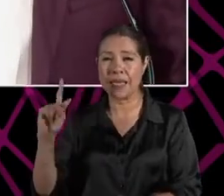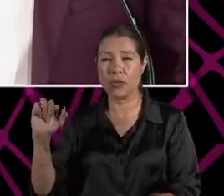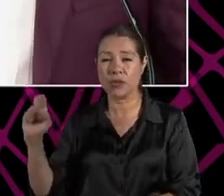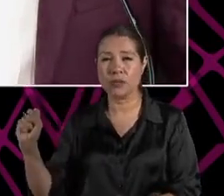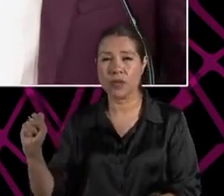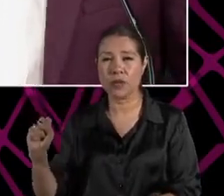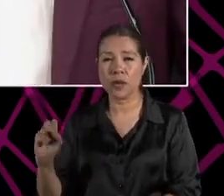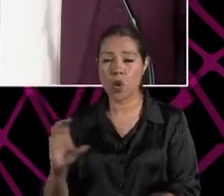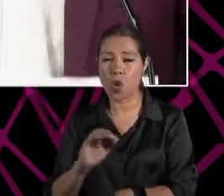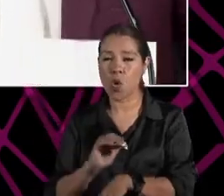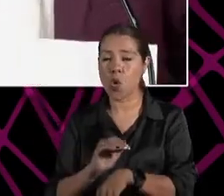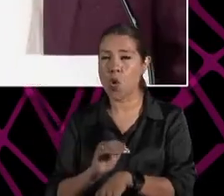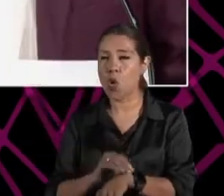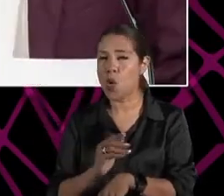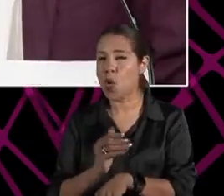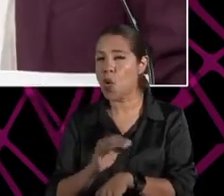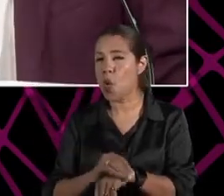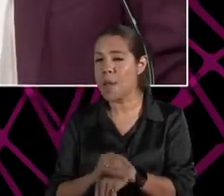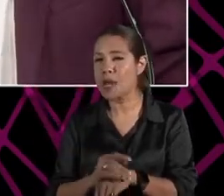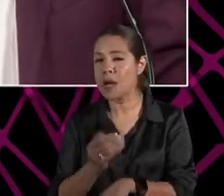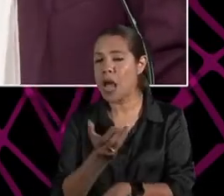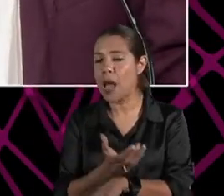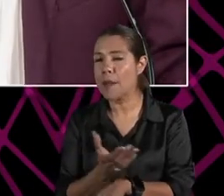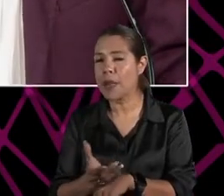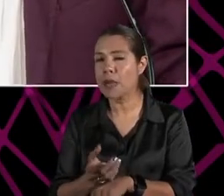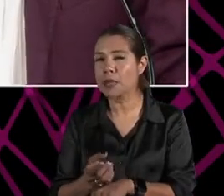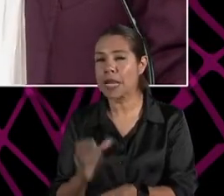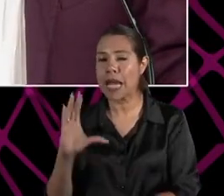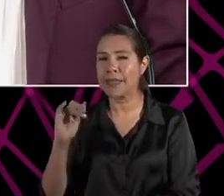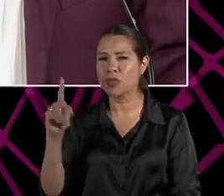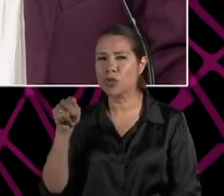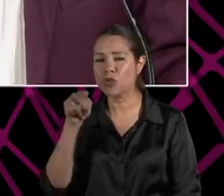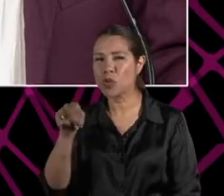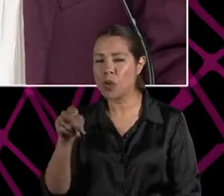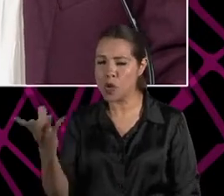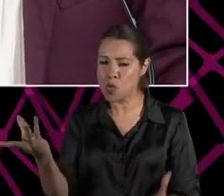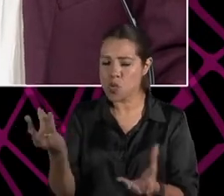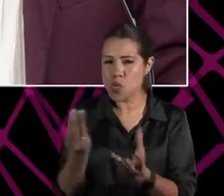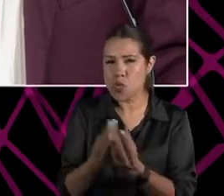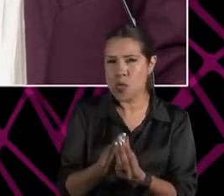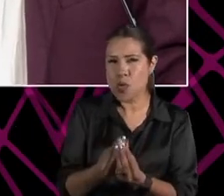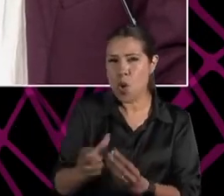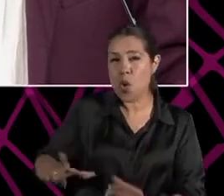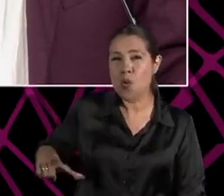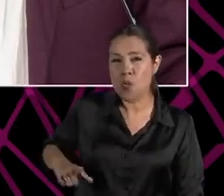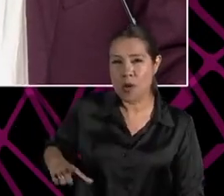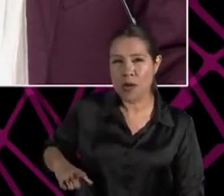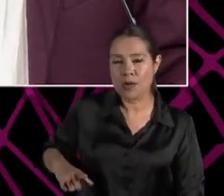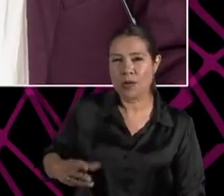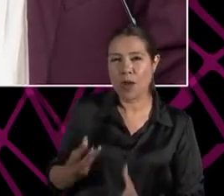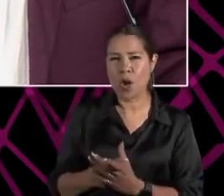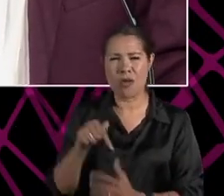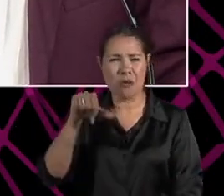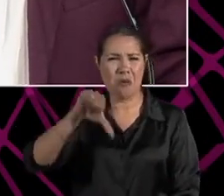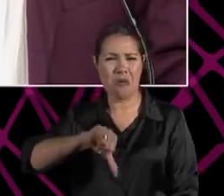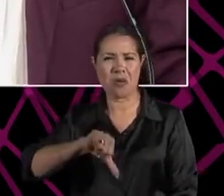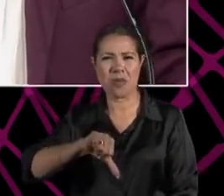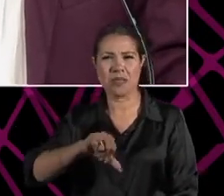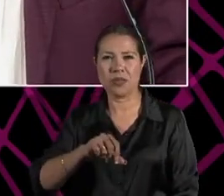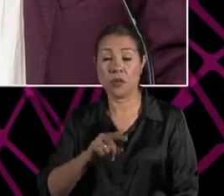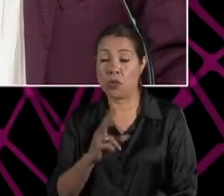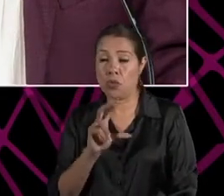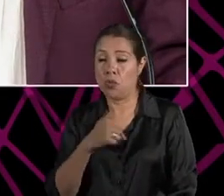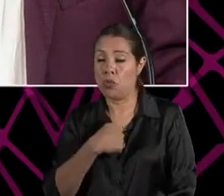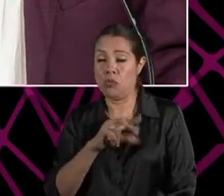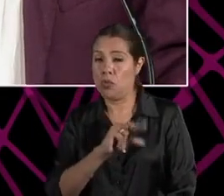Guanajuato, compañero de gabinete del presidente Calderón, fuiste parte de ese gobierno y hoy niegas